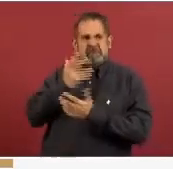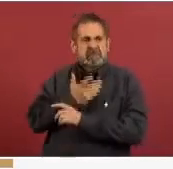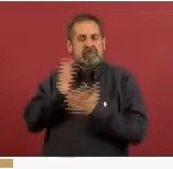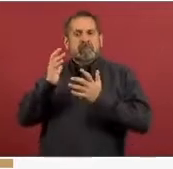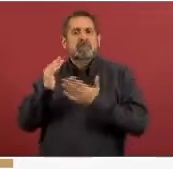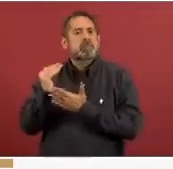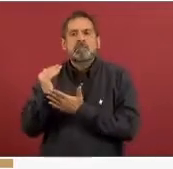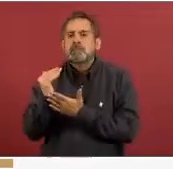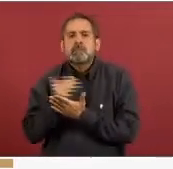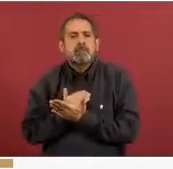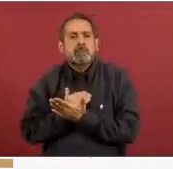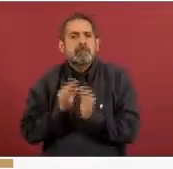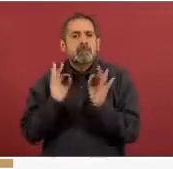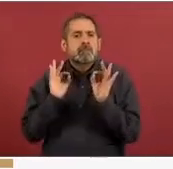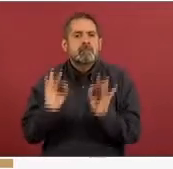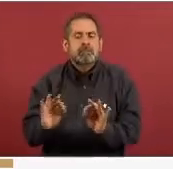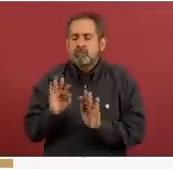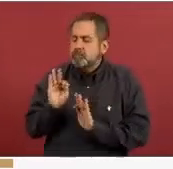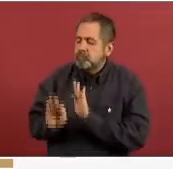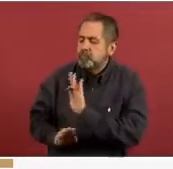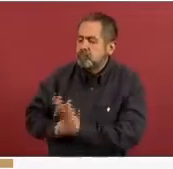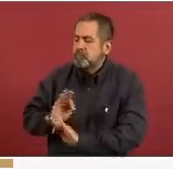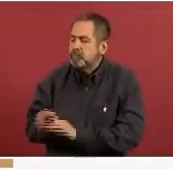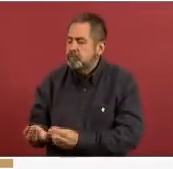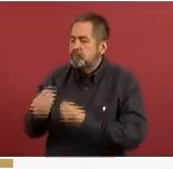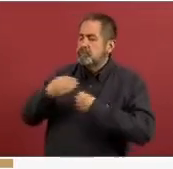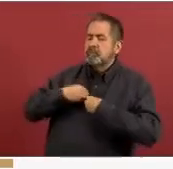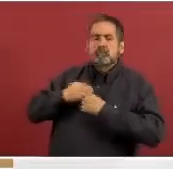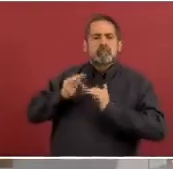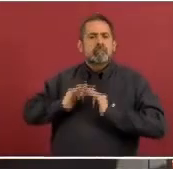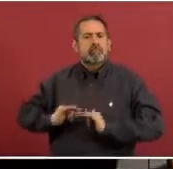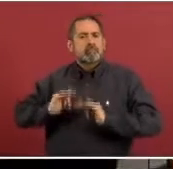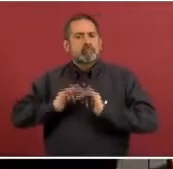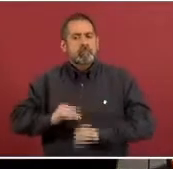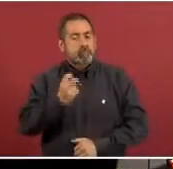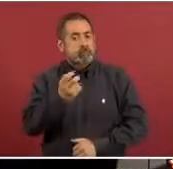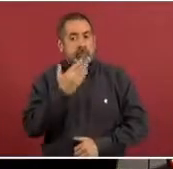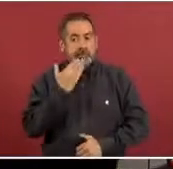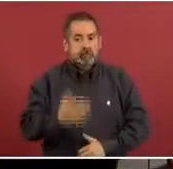forma de reducir la violencia contra las mujeres. La siguiente, por favor.